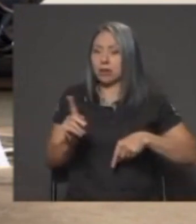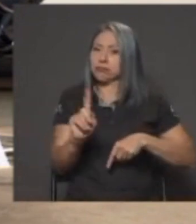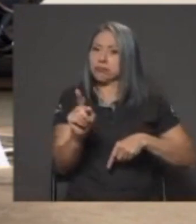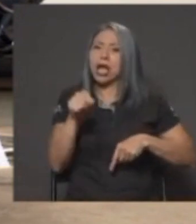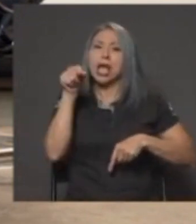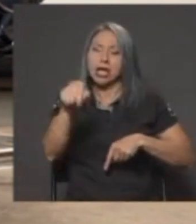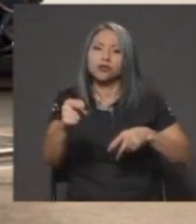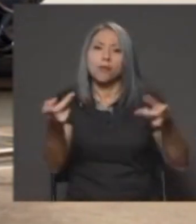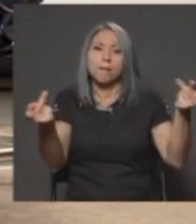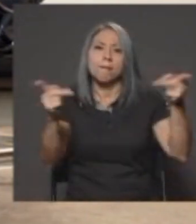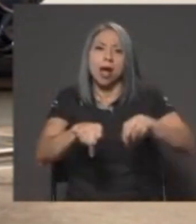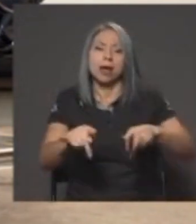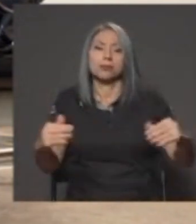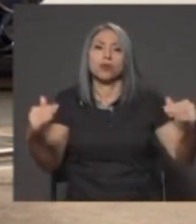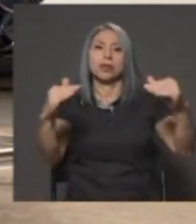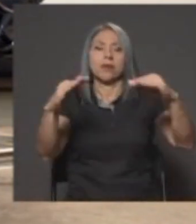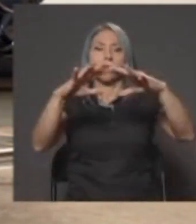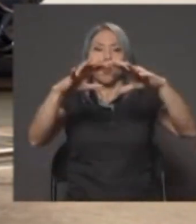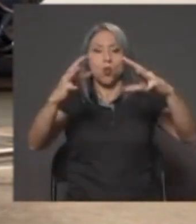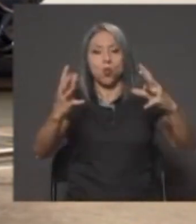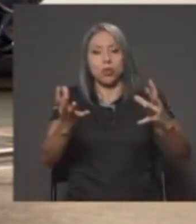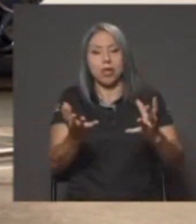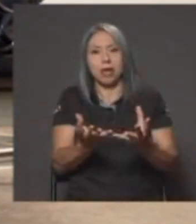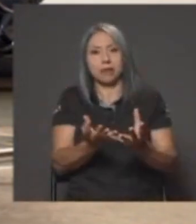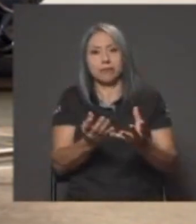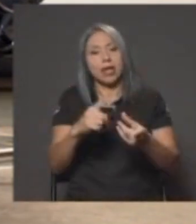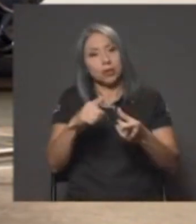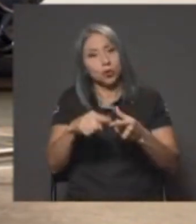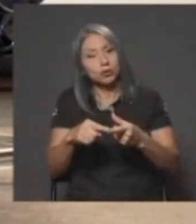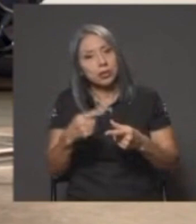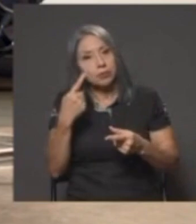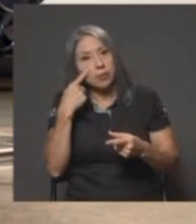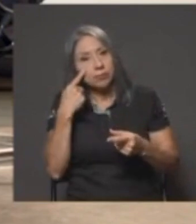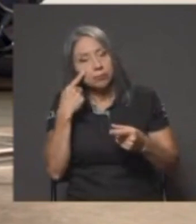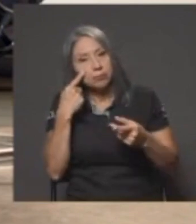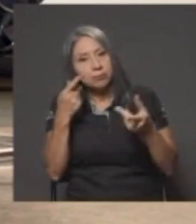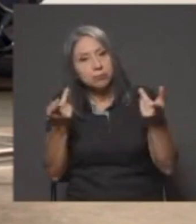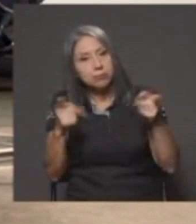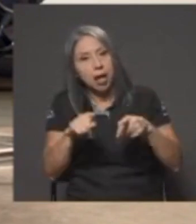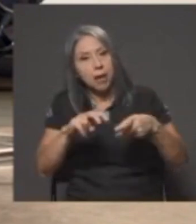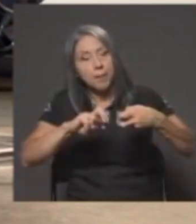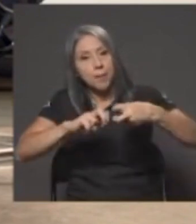sino ocurrió mundialmente, y entonces vimos problemas